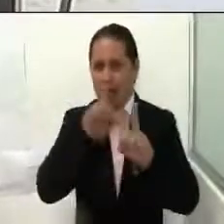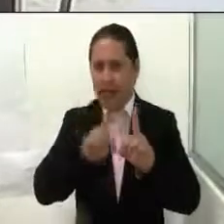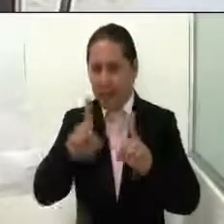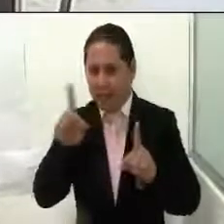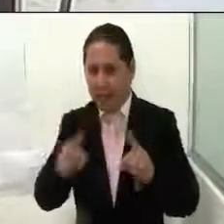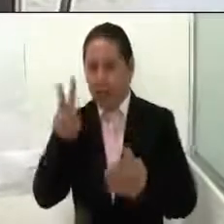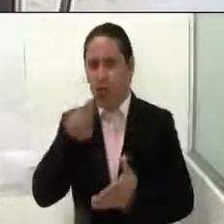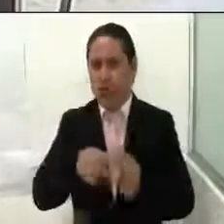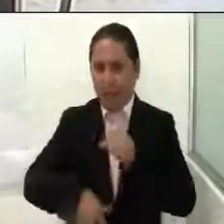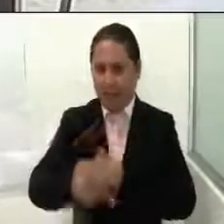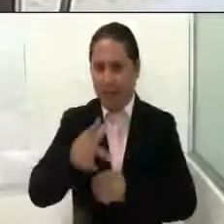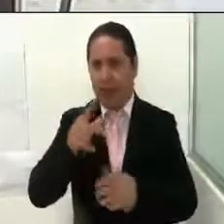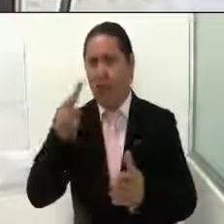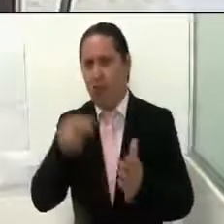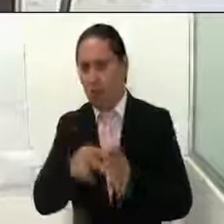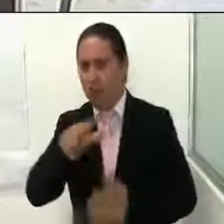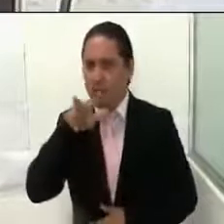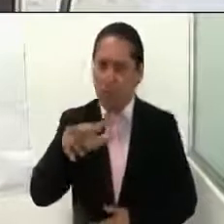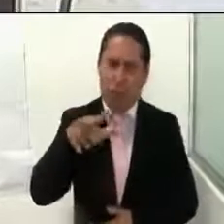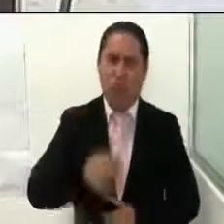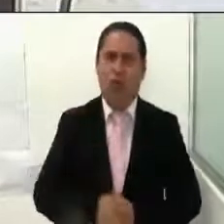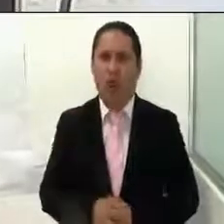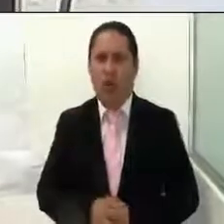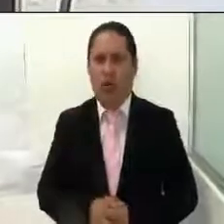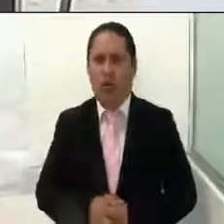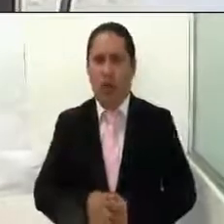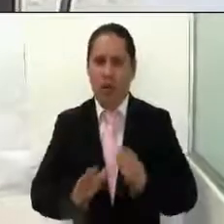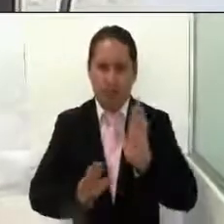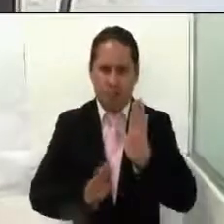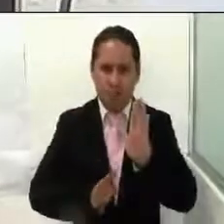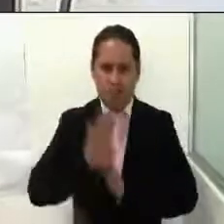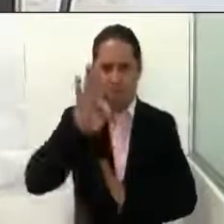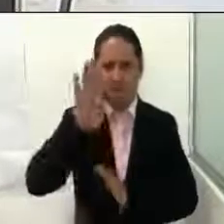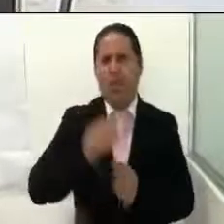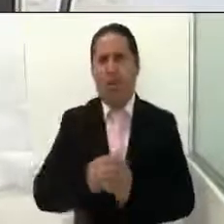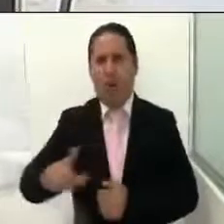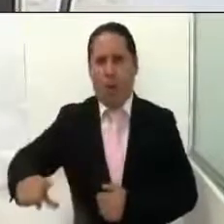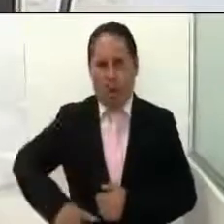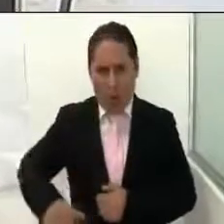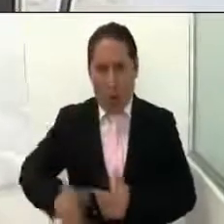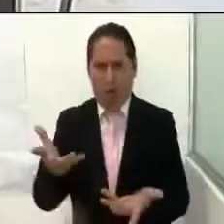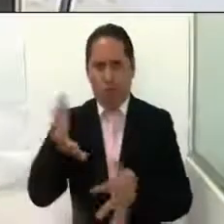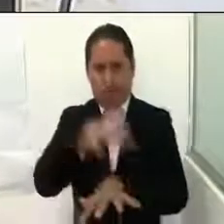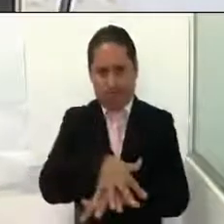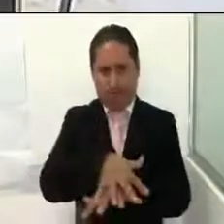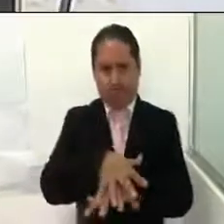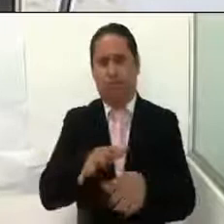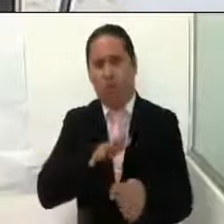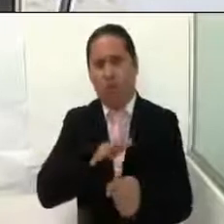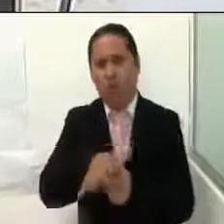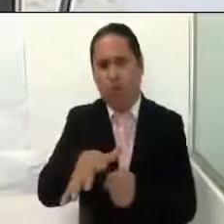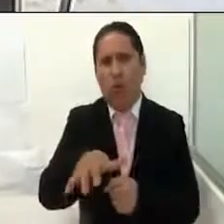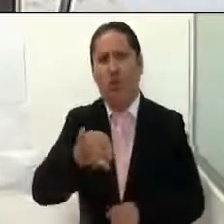2018 en el que destaca ser un gobierno incluyente para lo cual se